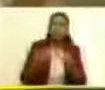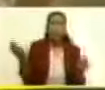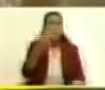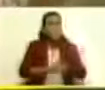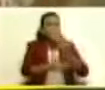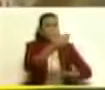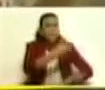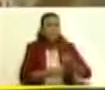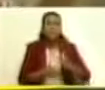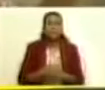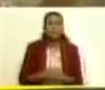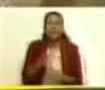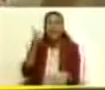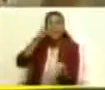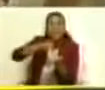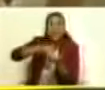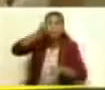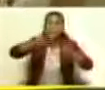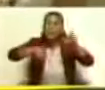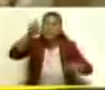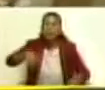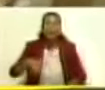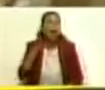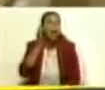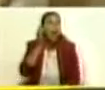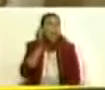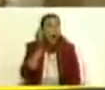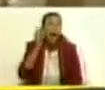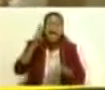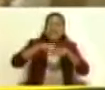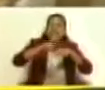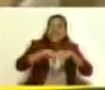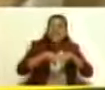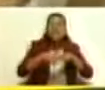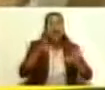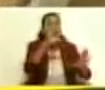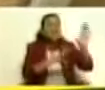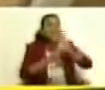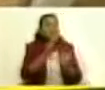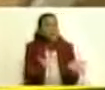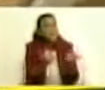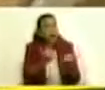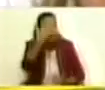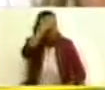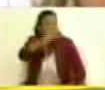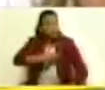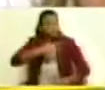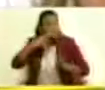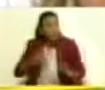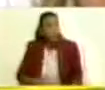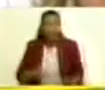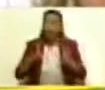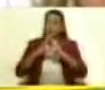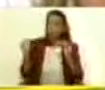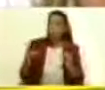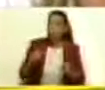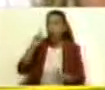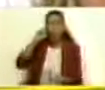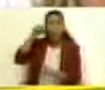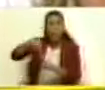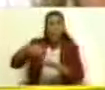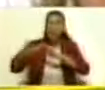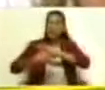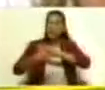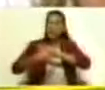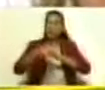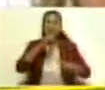incentivando la participación de las mujeres y de las niñas en la ciencia y en todo lo referente a las